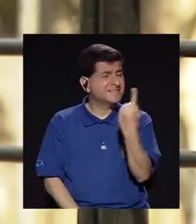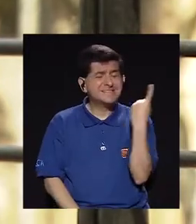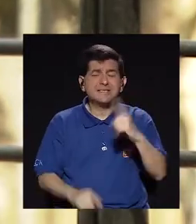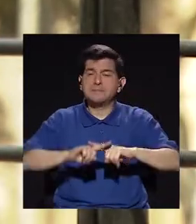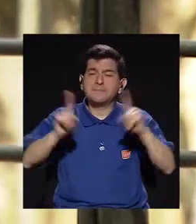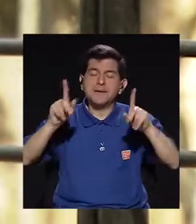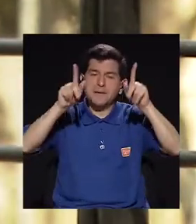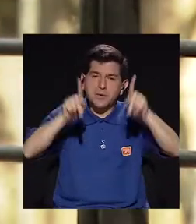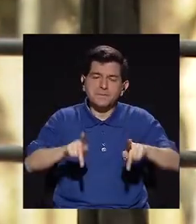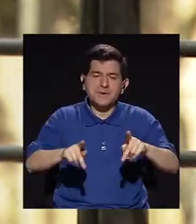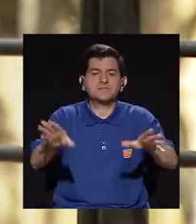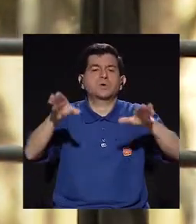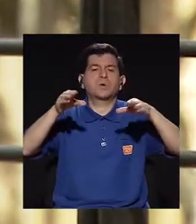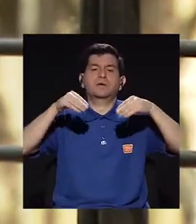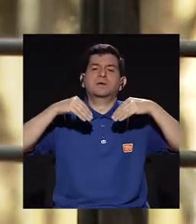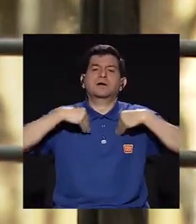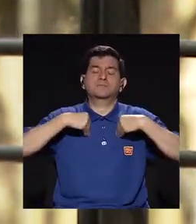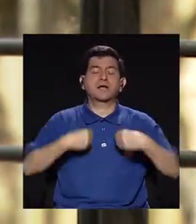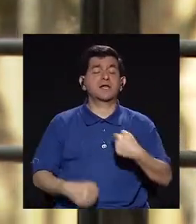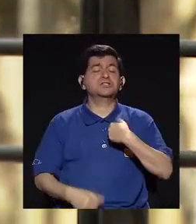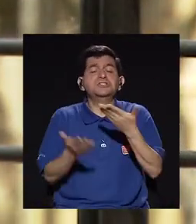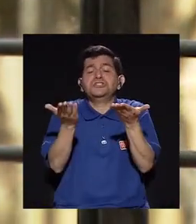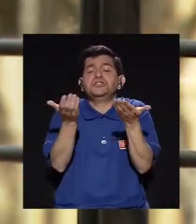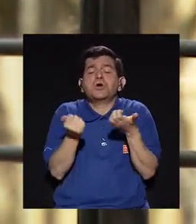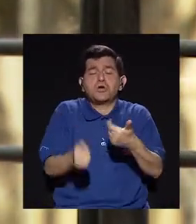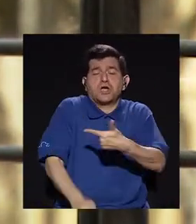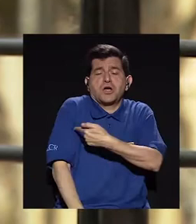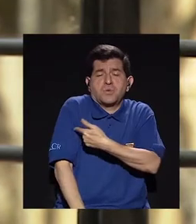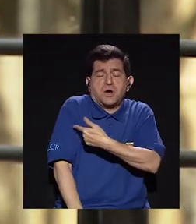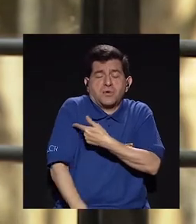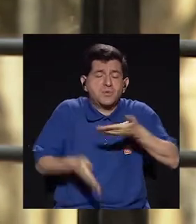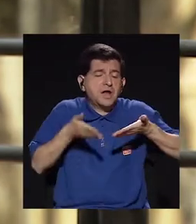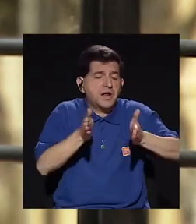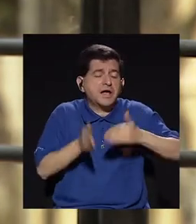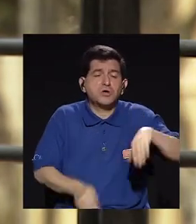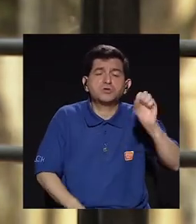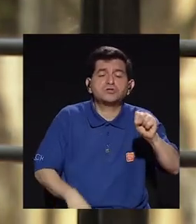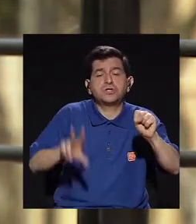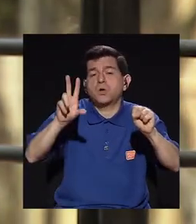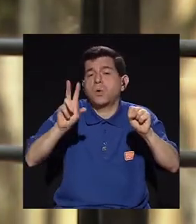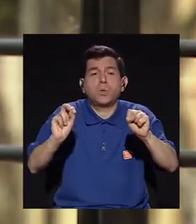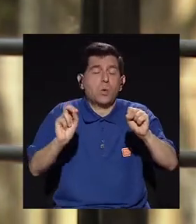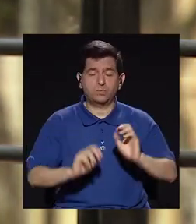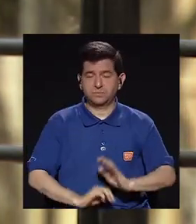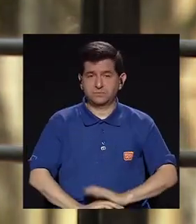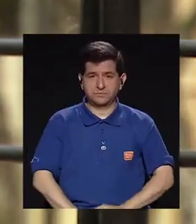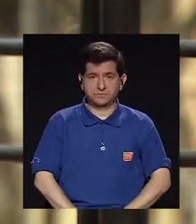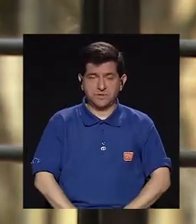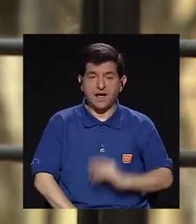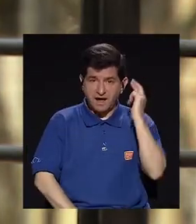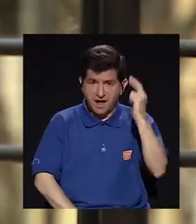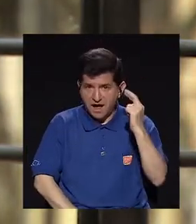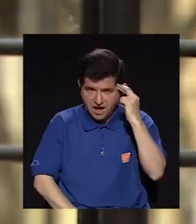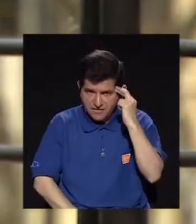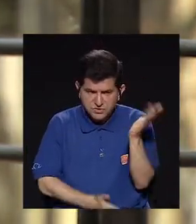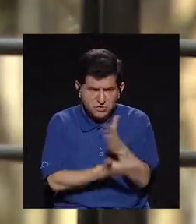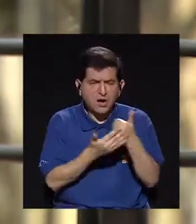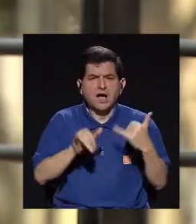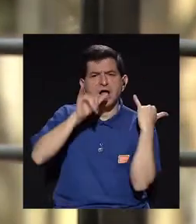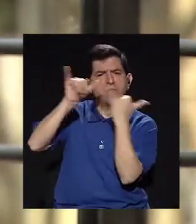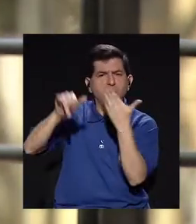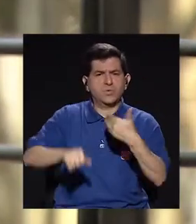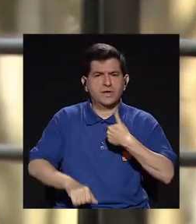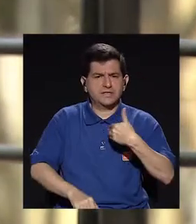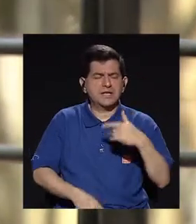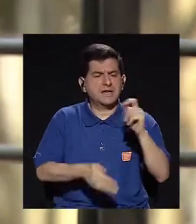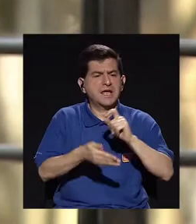gente lo asumía como que era, si yo quiero vacunar a mis hijos, si no quiero, no los vacuno. A raíz de algunas denuncias